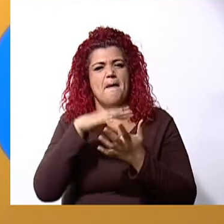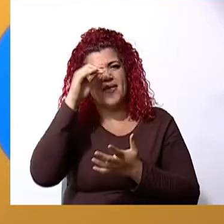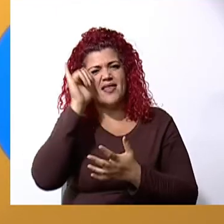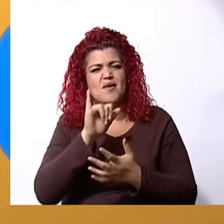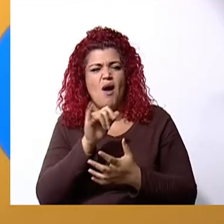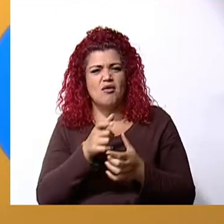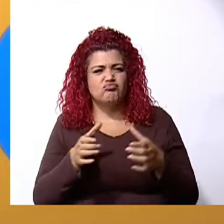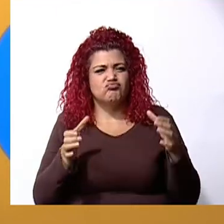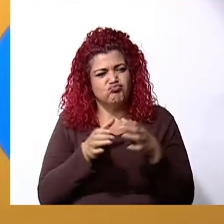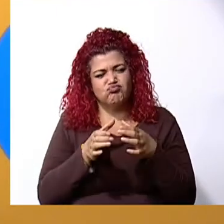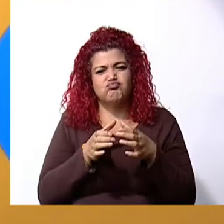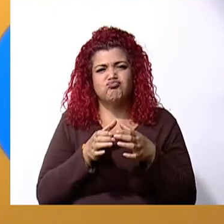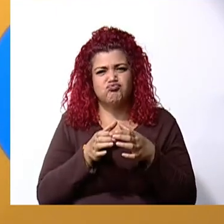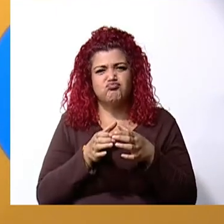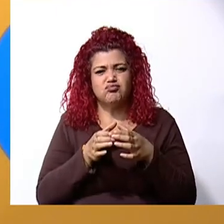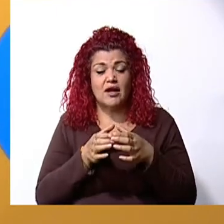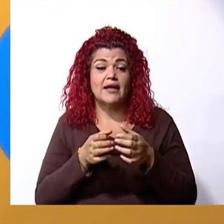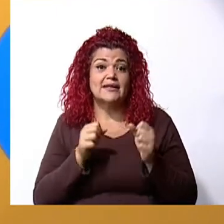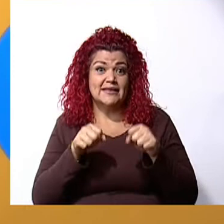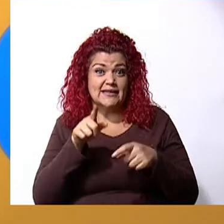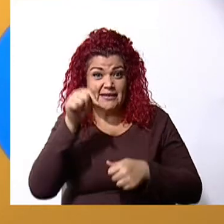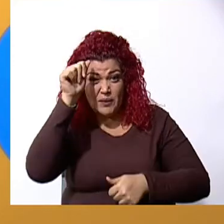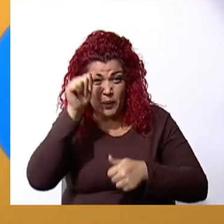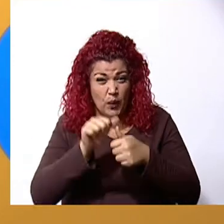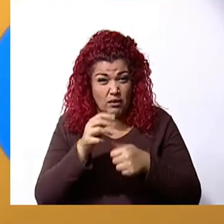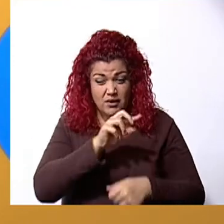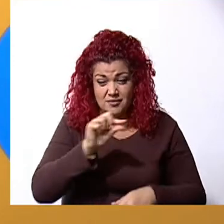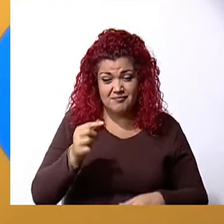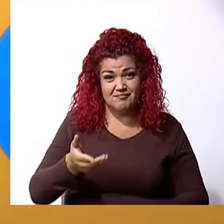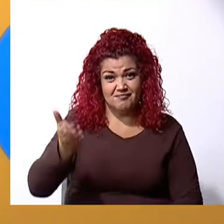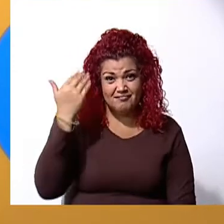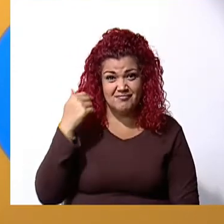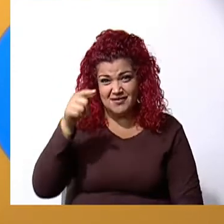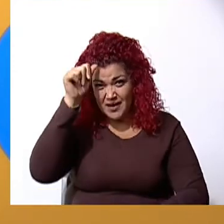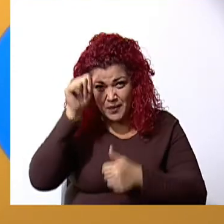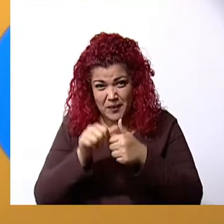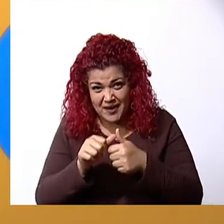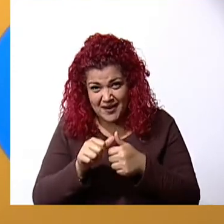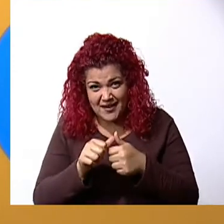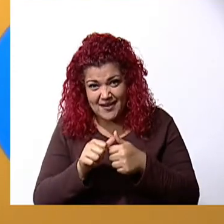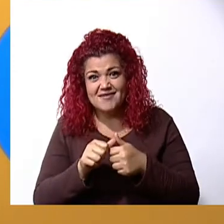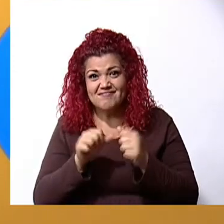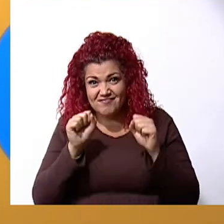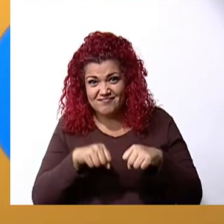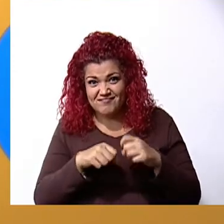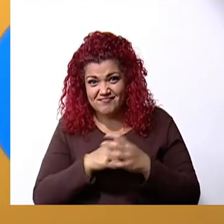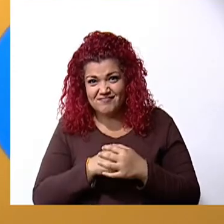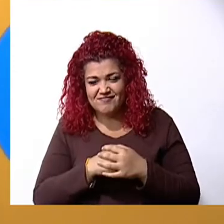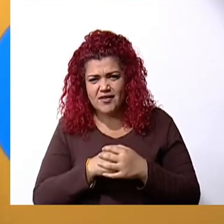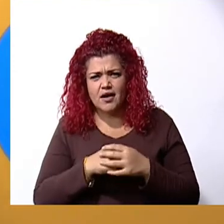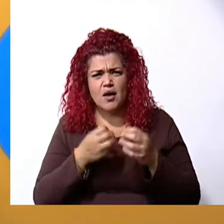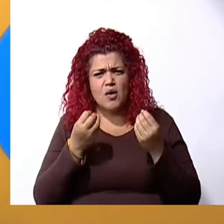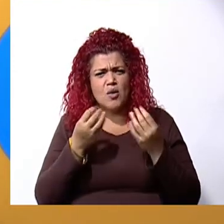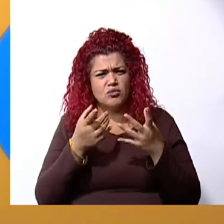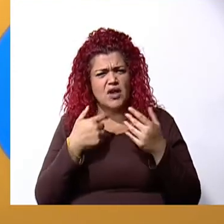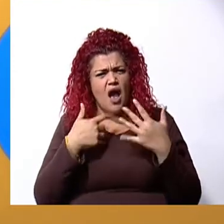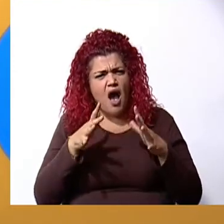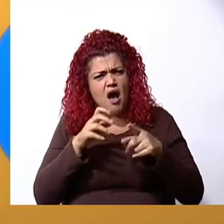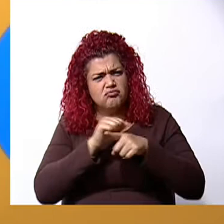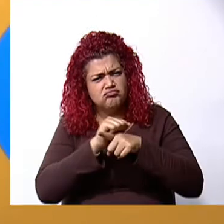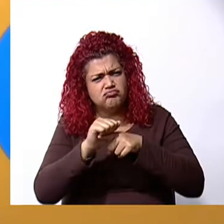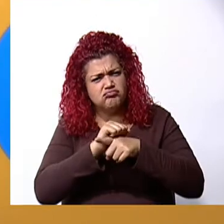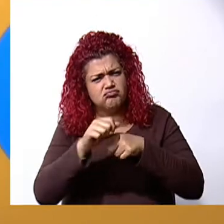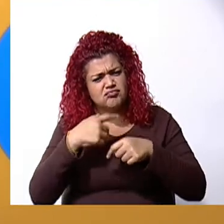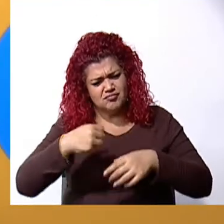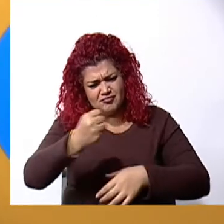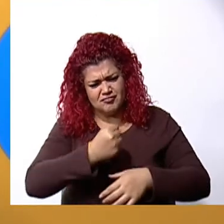Bueno, pues ¿sí se acuerdan lo que hicimos la semana pasada? Sí. ¿Pusieron en práctica la receta